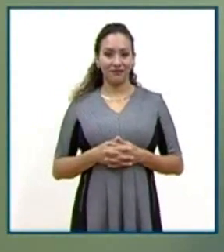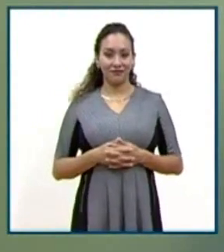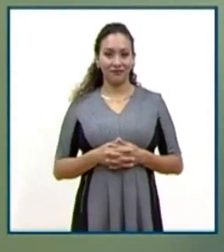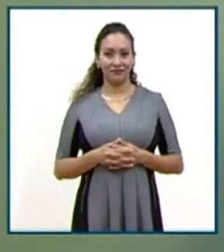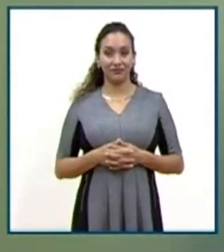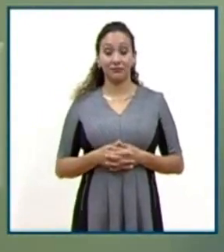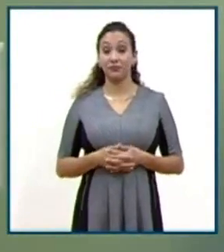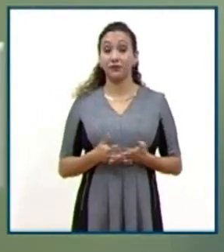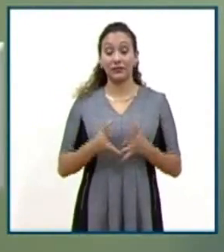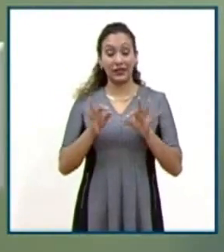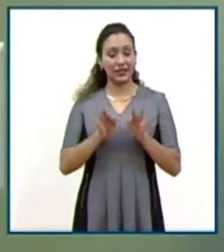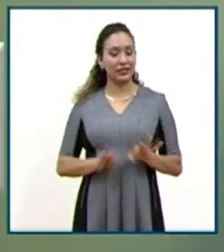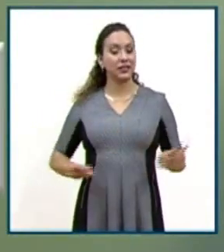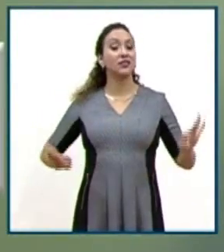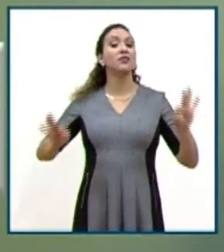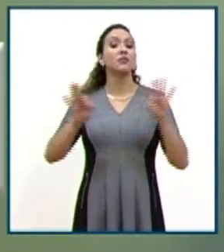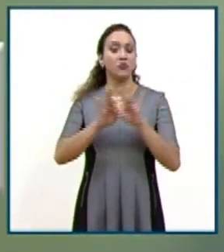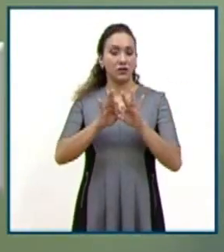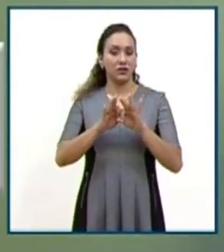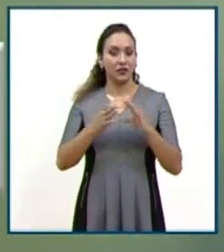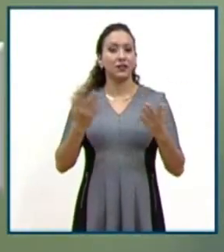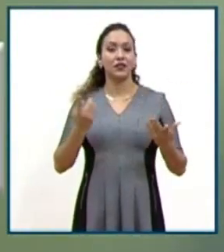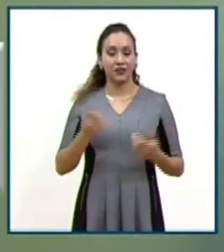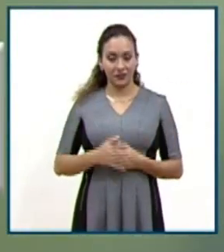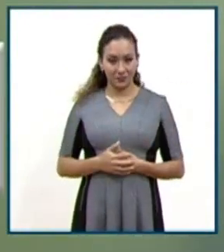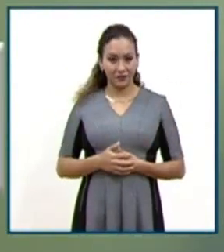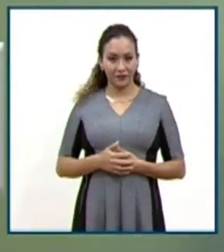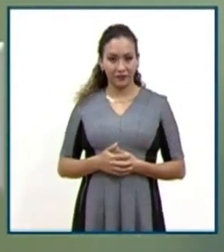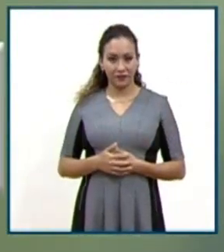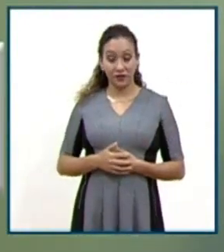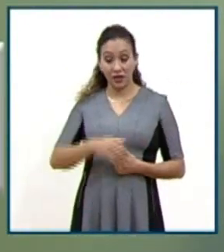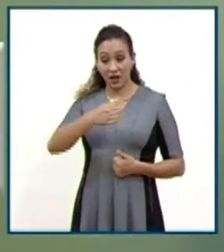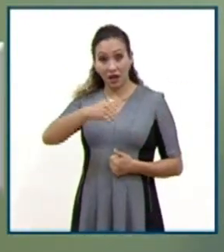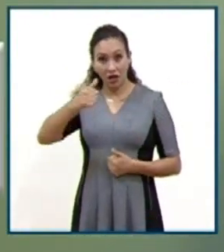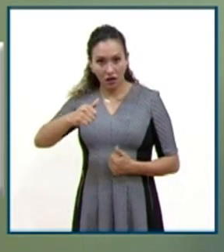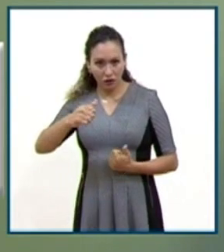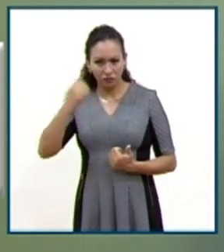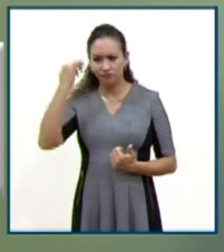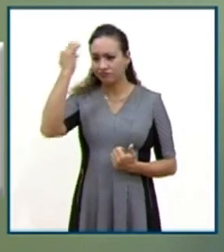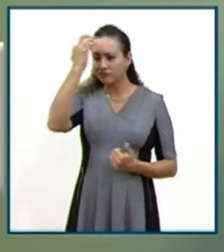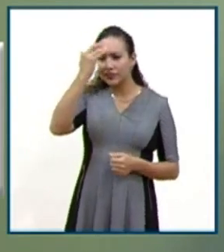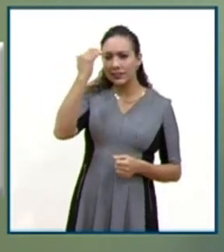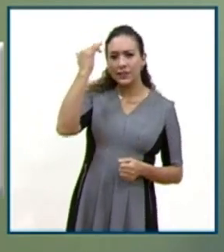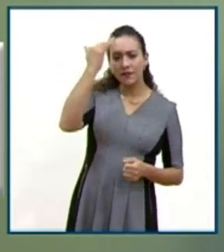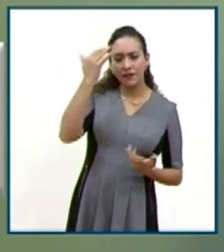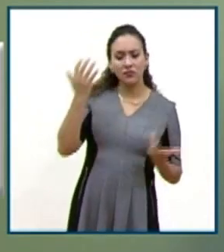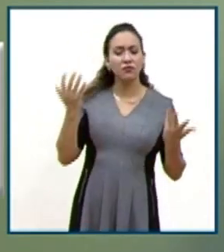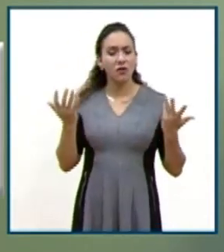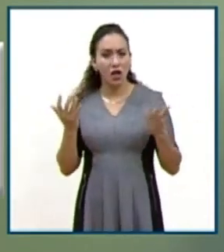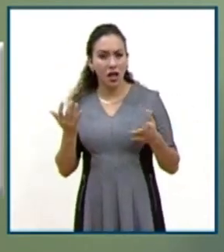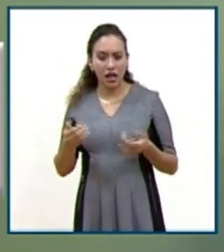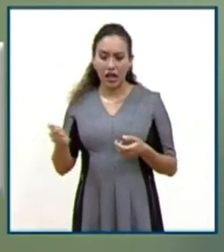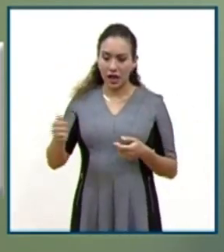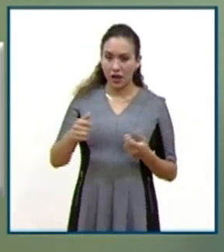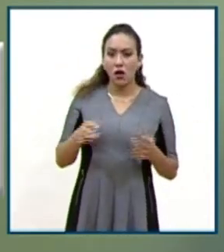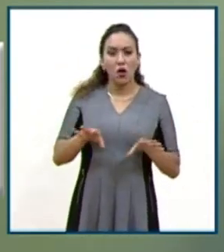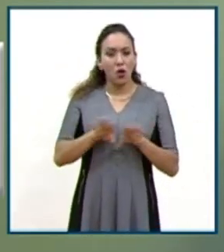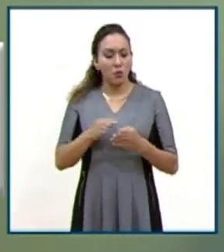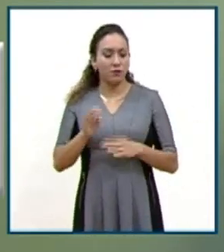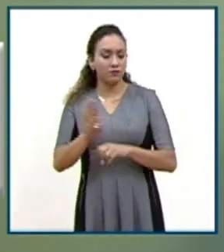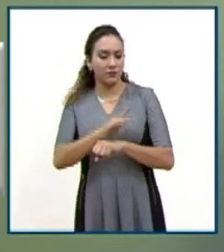Es fundamental asumir una postura autocrítica y reflexionar como parte del Estado